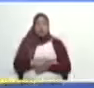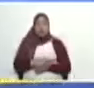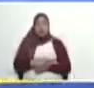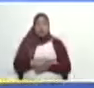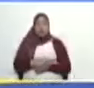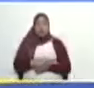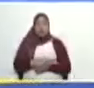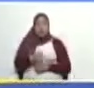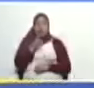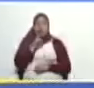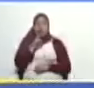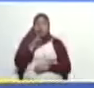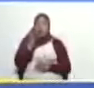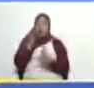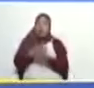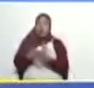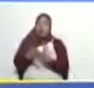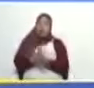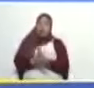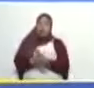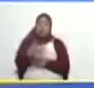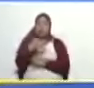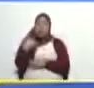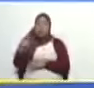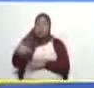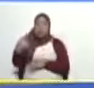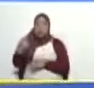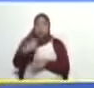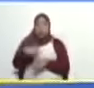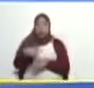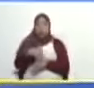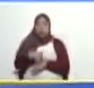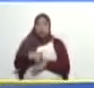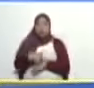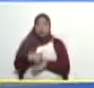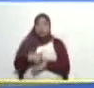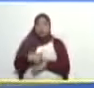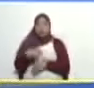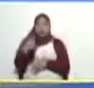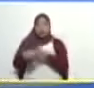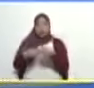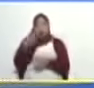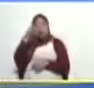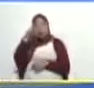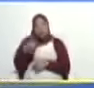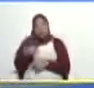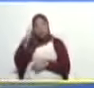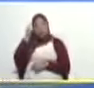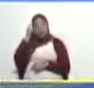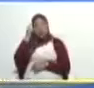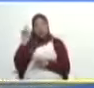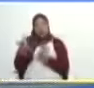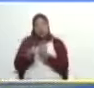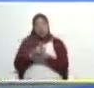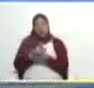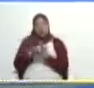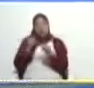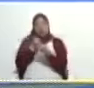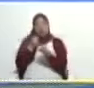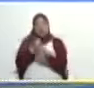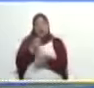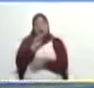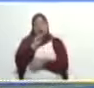distancia, casi que digo en las próximas horas, en los próximos días, estar haciendo un gran acto con